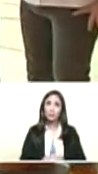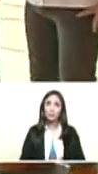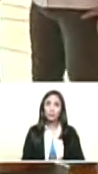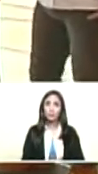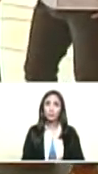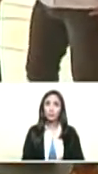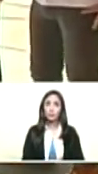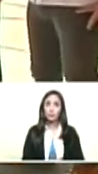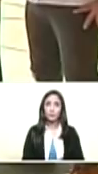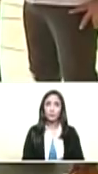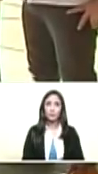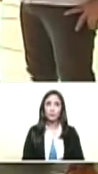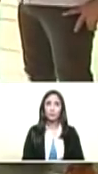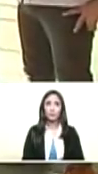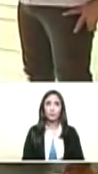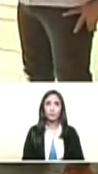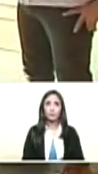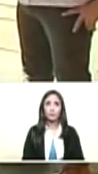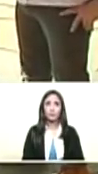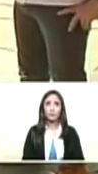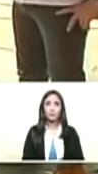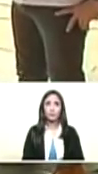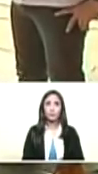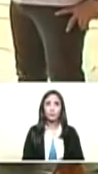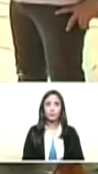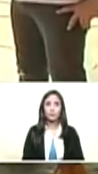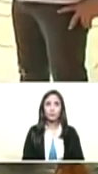Bernal, camarada, compañero vicepresidente,